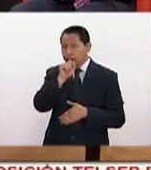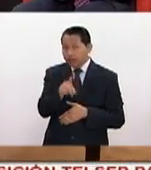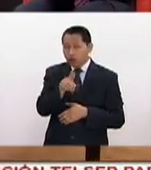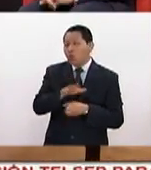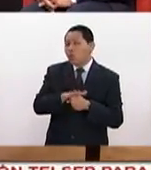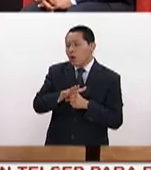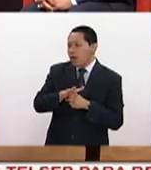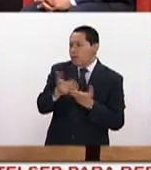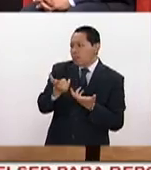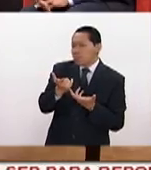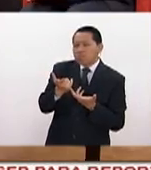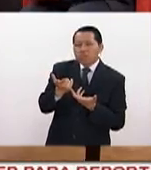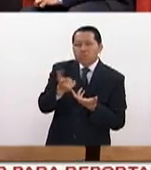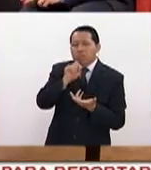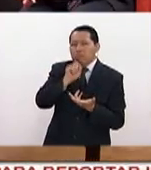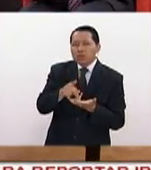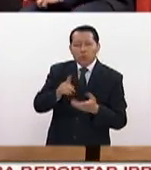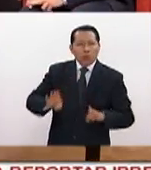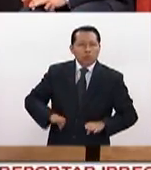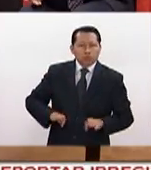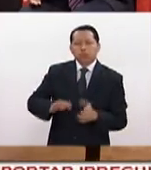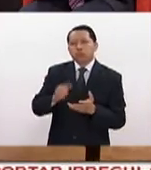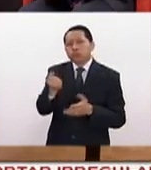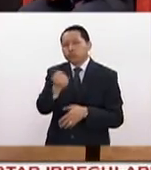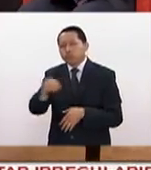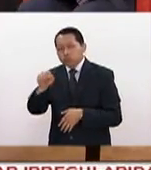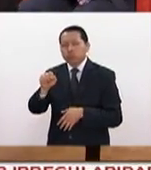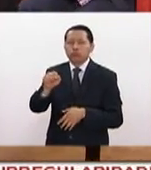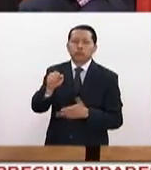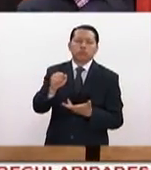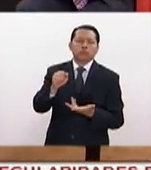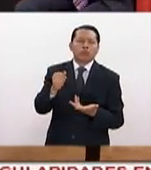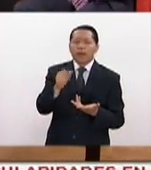¿Qué recomienda que tenga tanto aptitudes, como